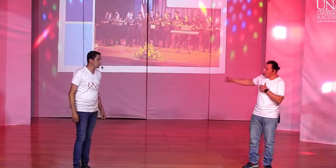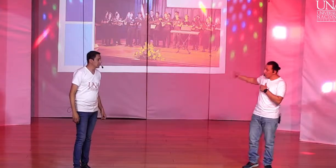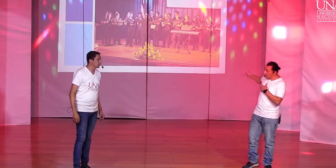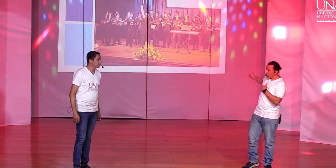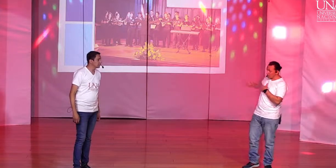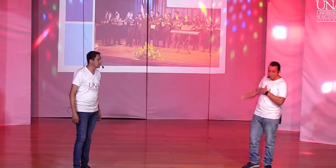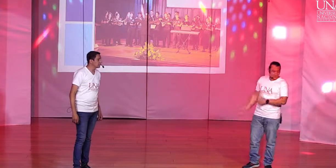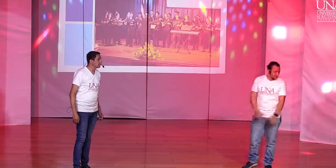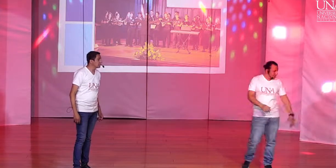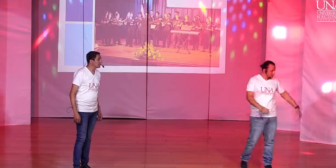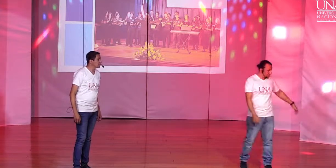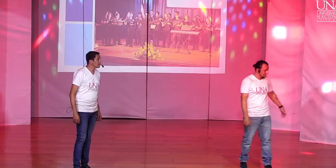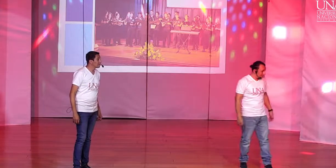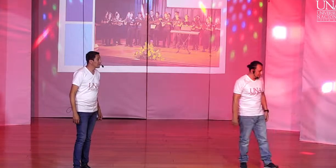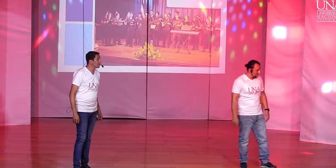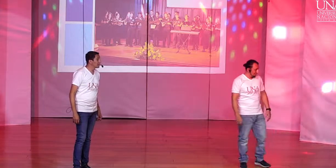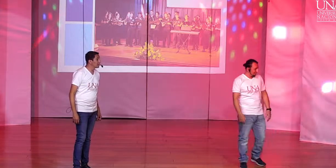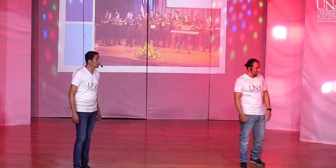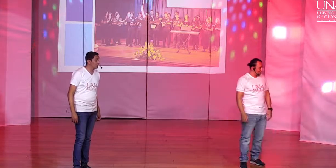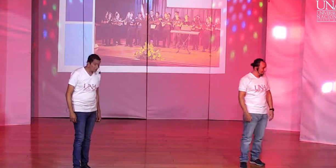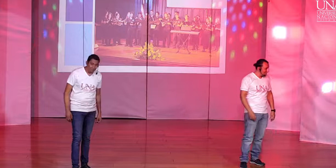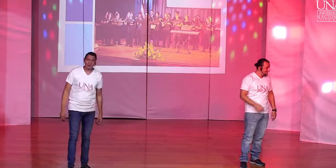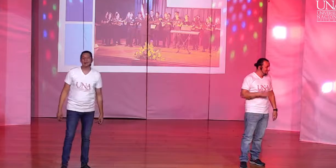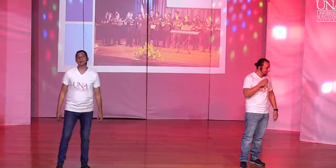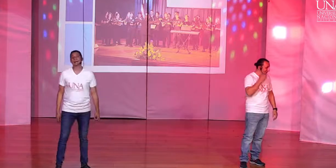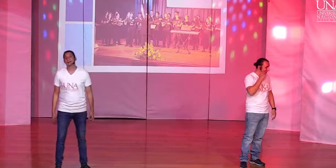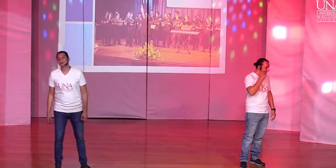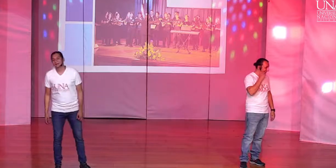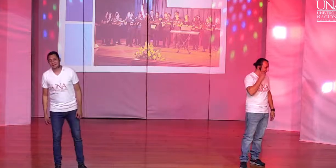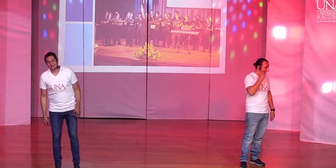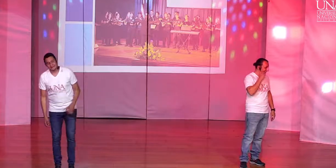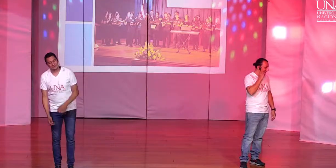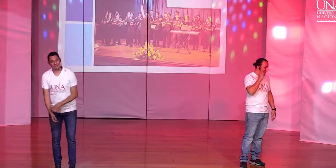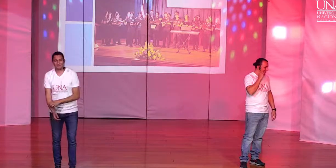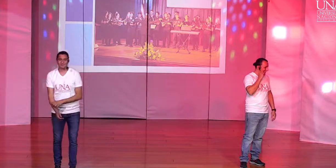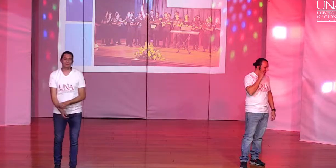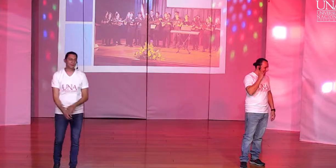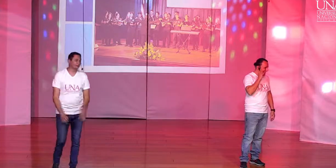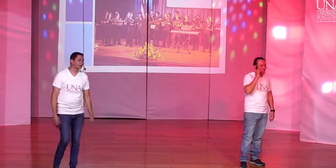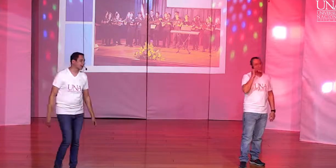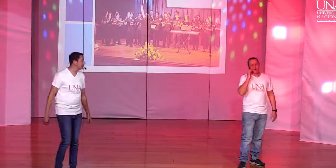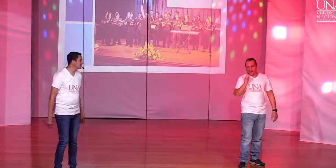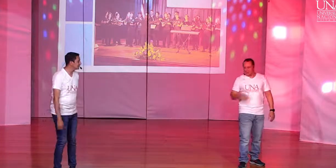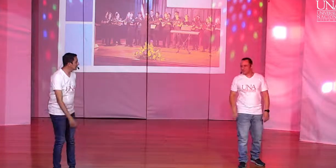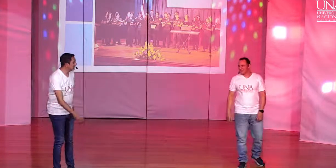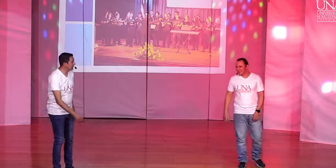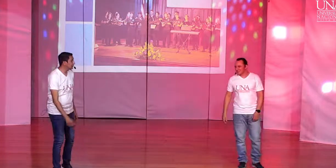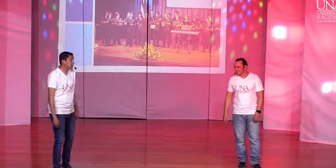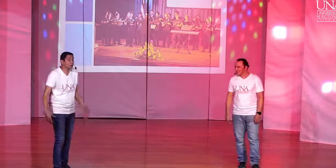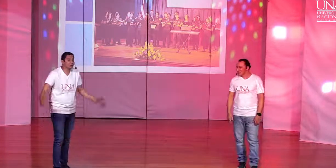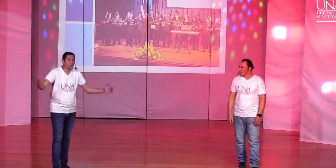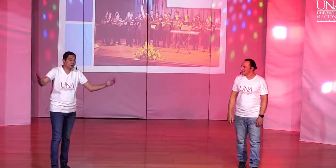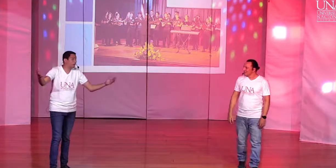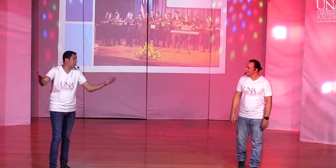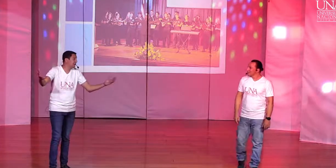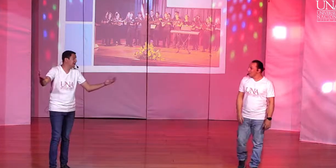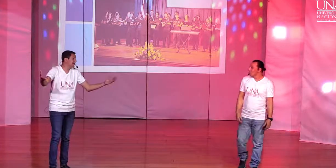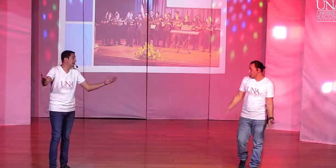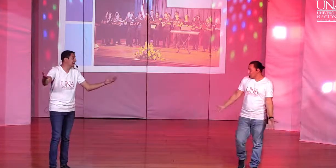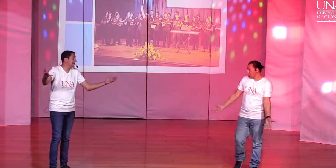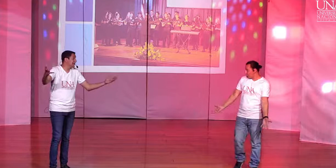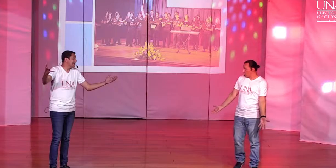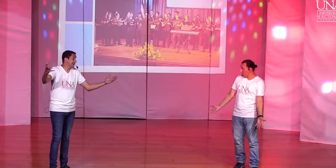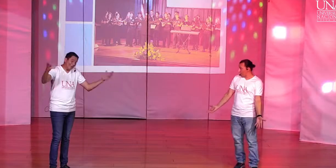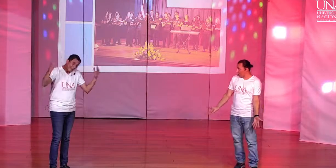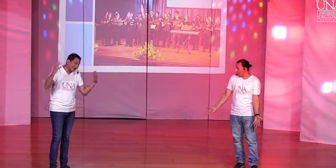¿Sí? ¿Cómo le fue para atrás? Lloró cuando fue admitido. ¡Opa! Y era su meta a corto plazo. Bueno, qué lindo. Bueno. Qué lindo, sí. Esas son historias de vida.